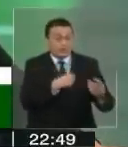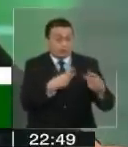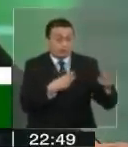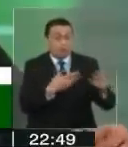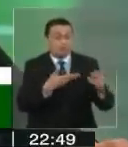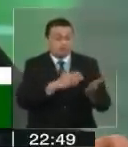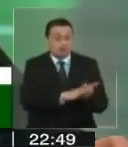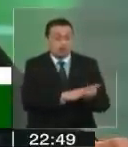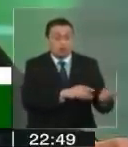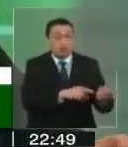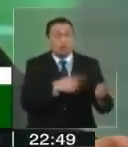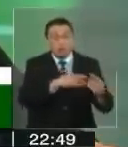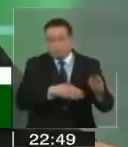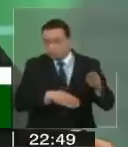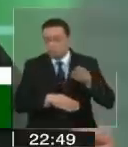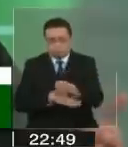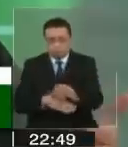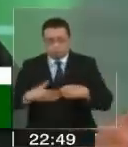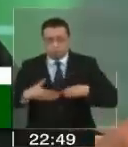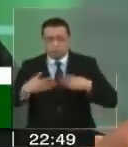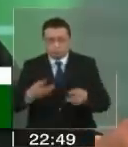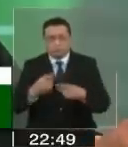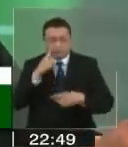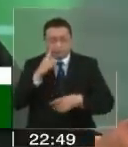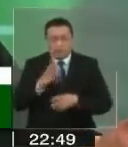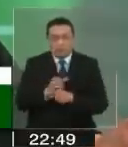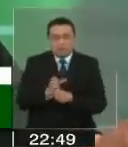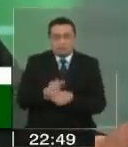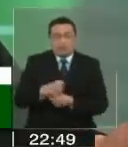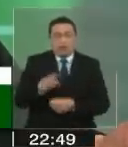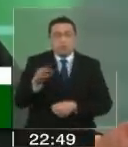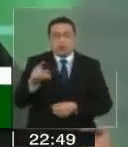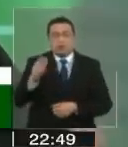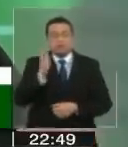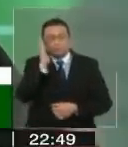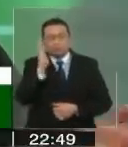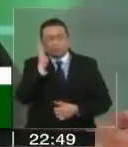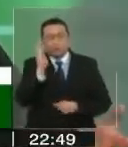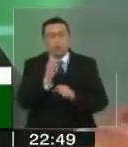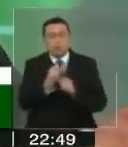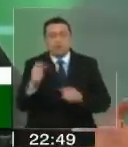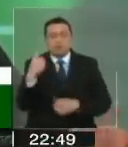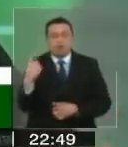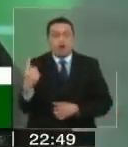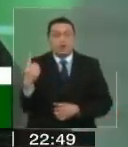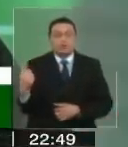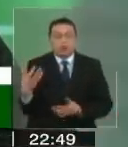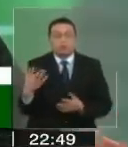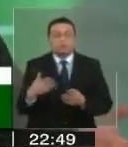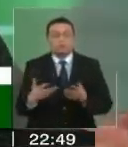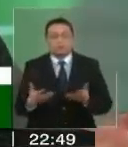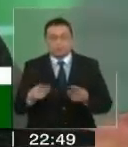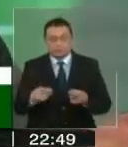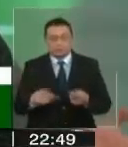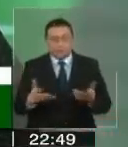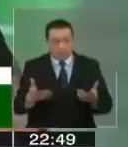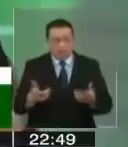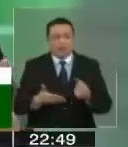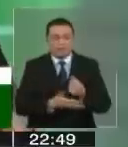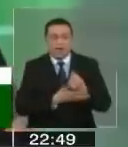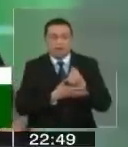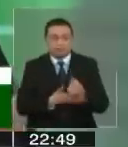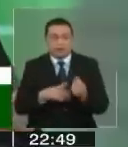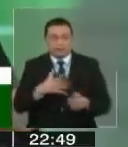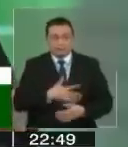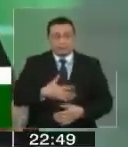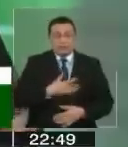se ofrece para ir y cuidar, porque veía la angustia de esta mamá, tantos días sin dormir, que estaba sola y qué sé yo. Porque, claro, están solas, se